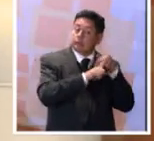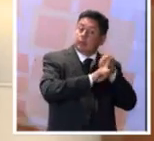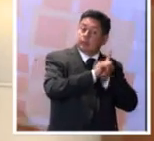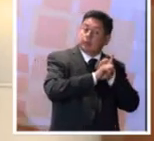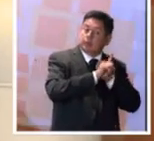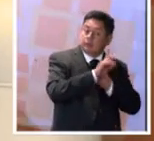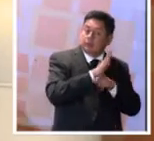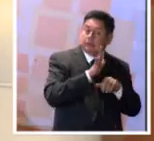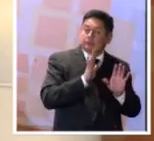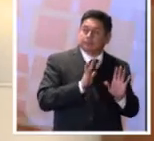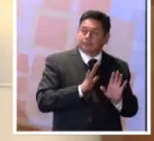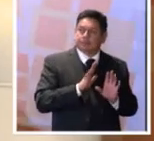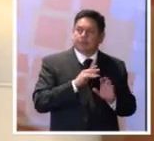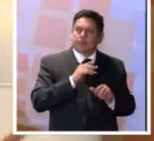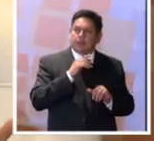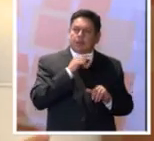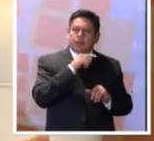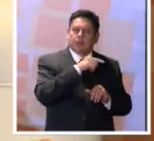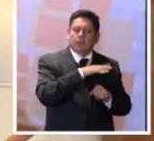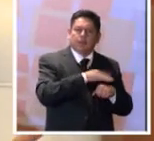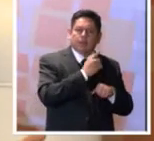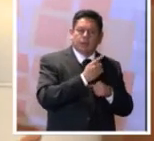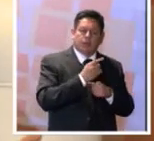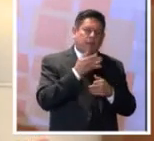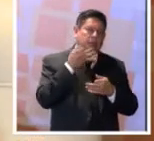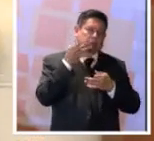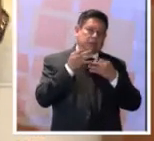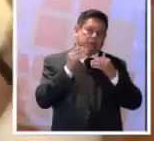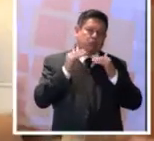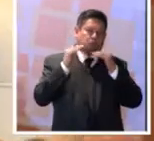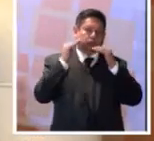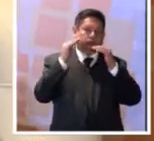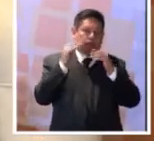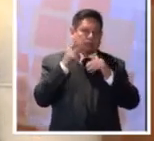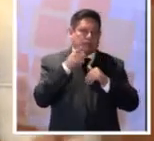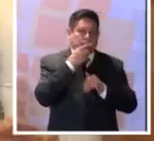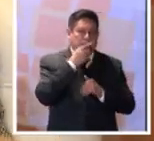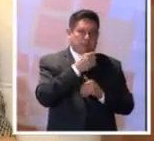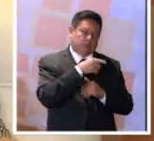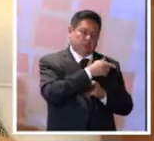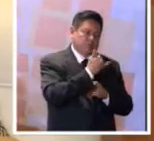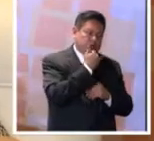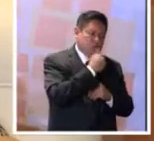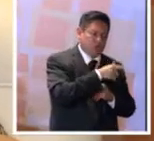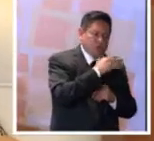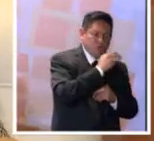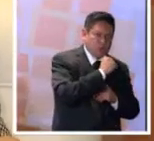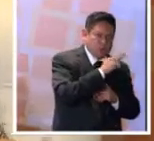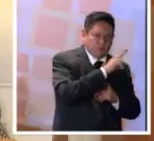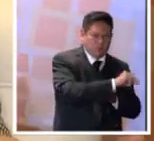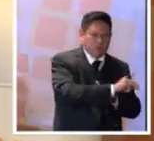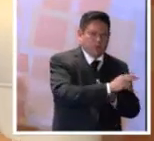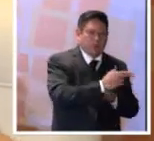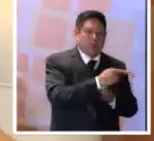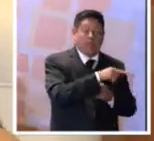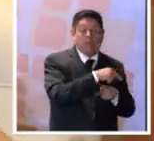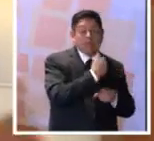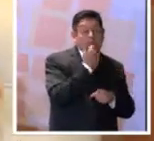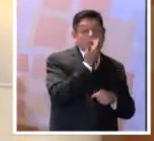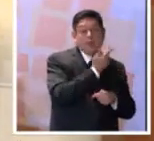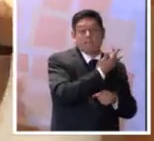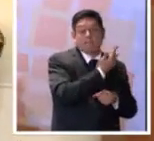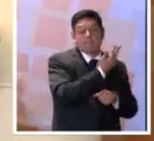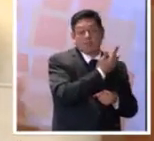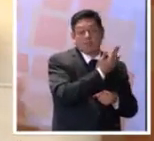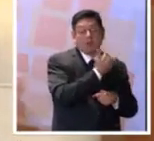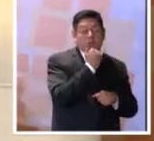de esa interpretación que en su momento hizo la Sala Superior. Hay que decirlo, en aquel momento no estaba garantizada expresamente, como hoy sí,